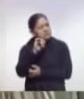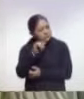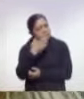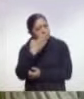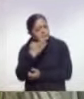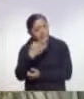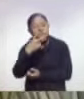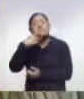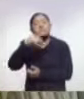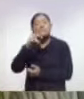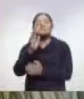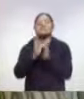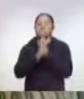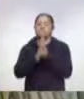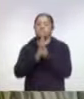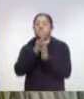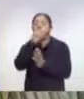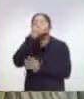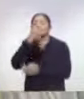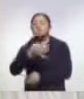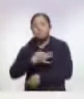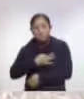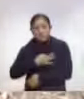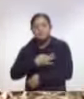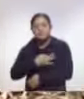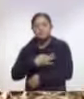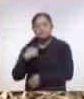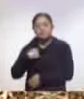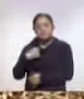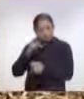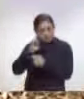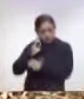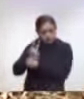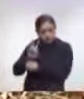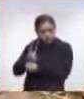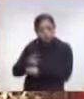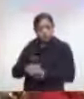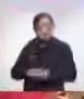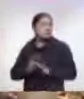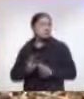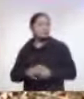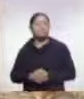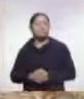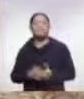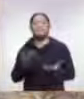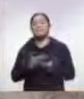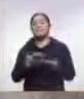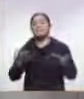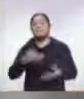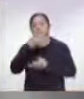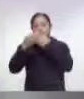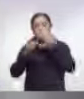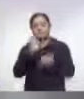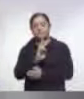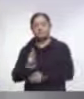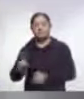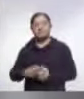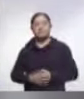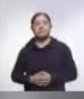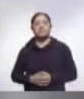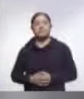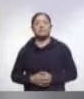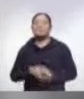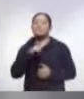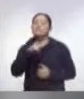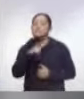quemas, pues cuando menos nos avisen para estar al pendiente. Ahora Noticias, Belén Rodríguez. Toma en cuenta estas